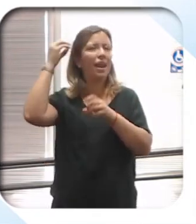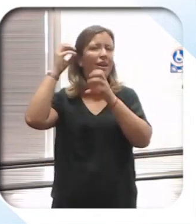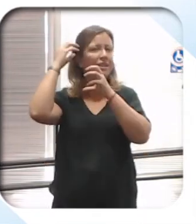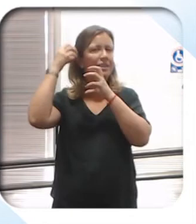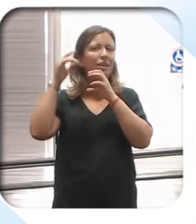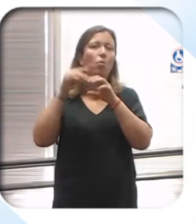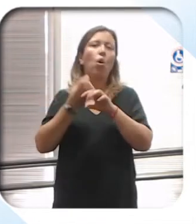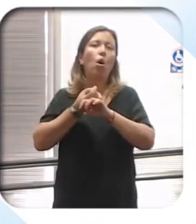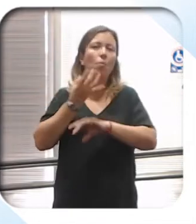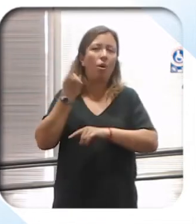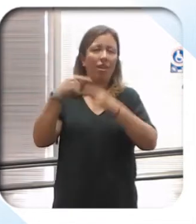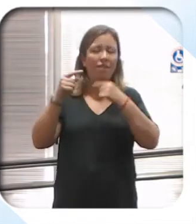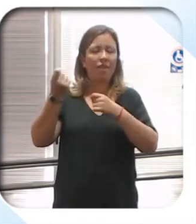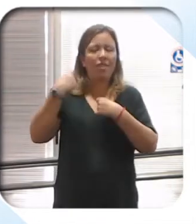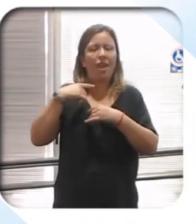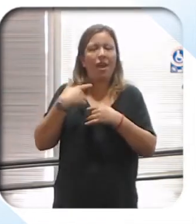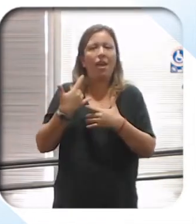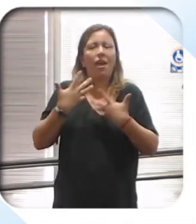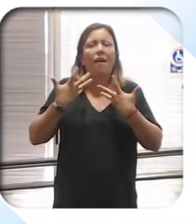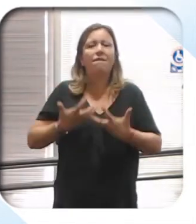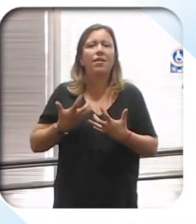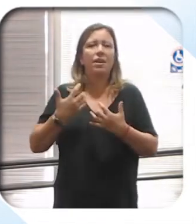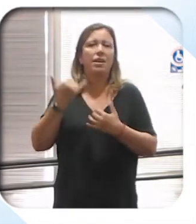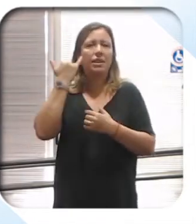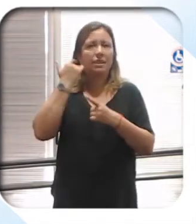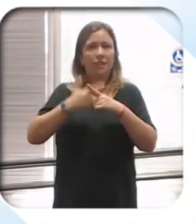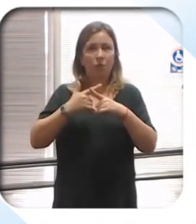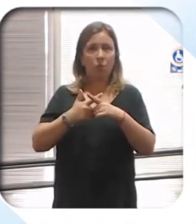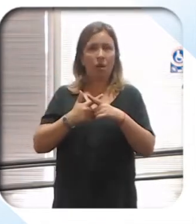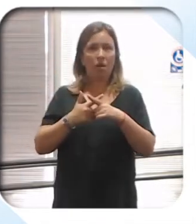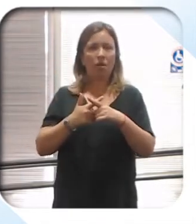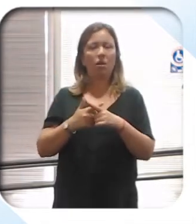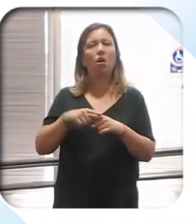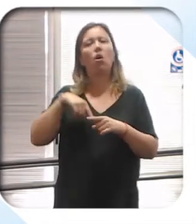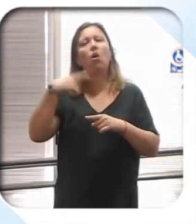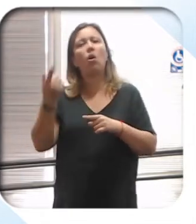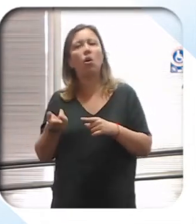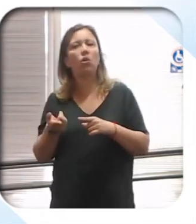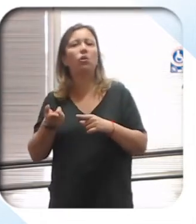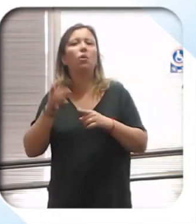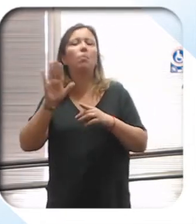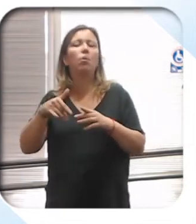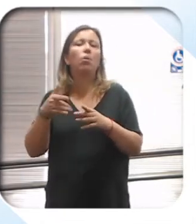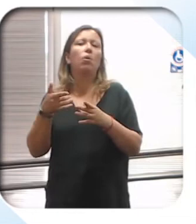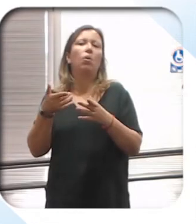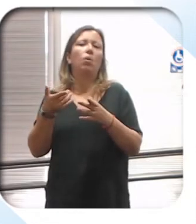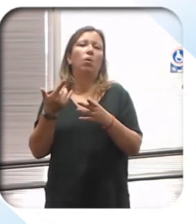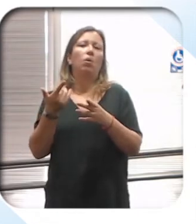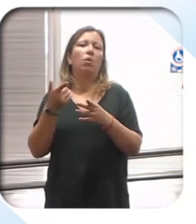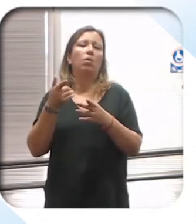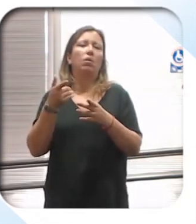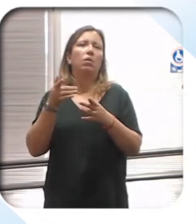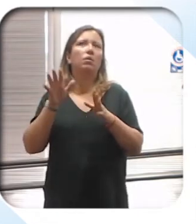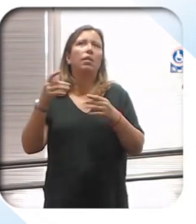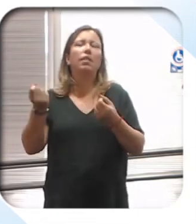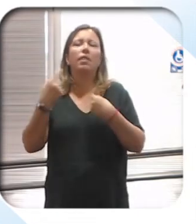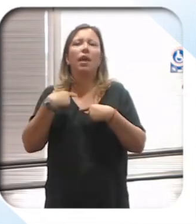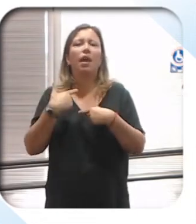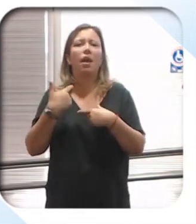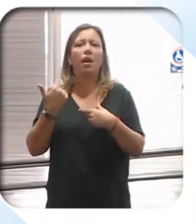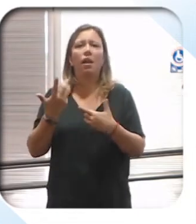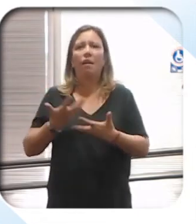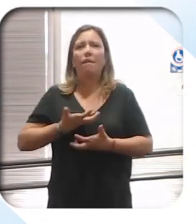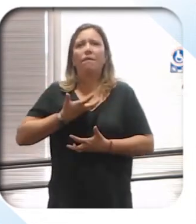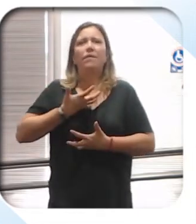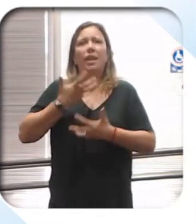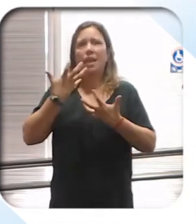feniletilamina, que estimulan el deseo sexual. El colinérgico, el acetilcolinesterasa, estimula la